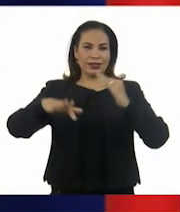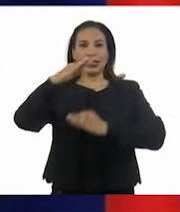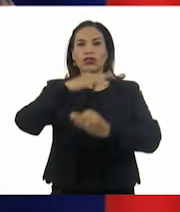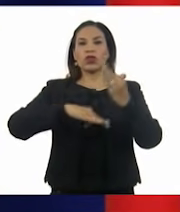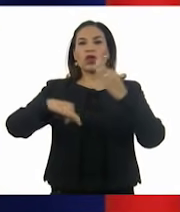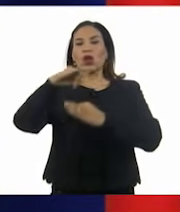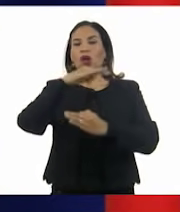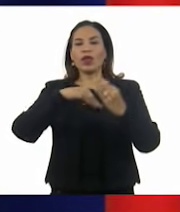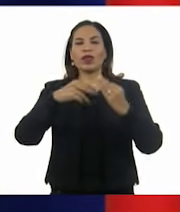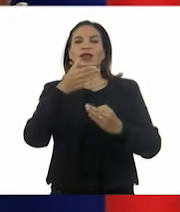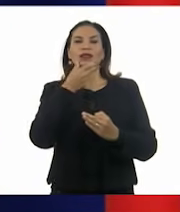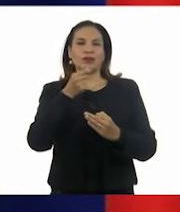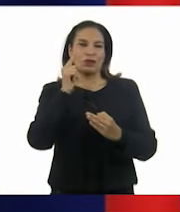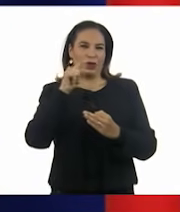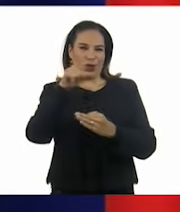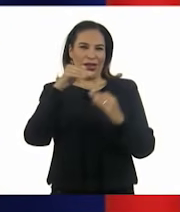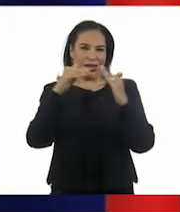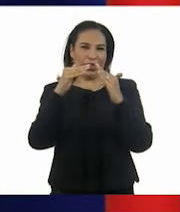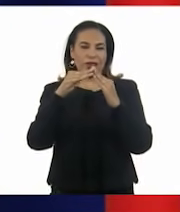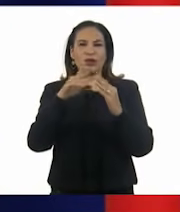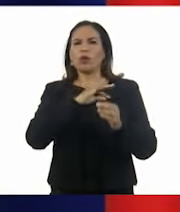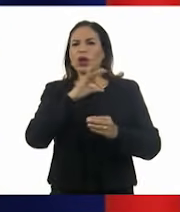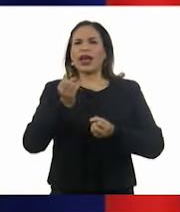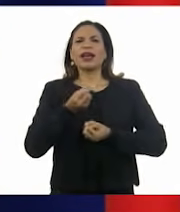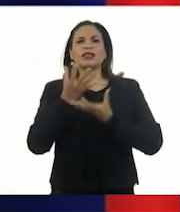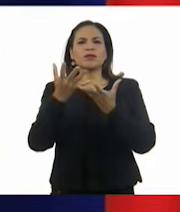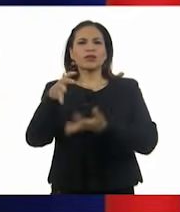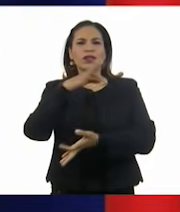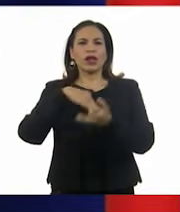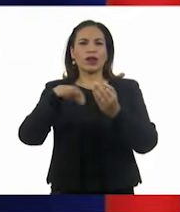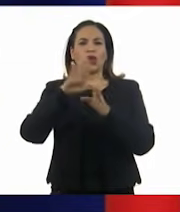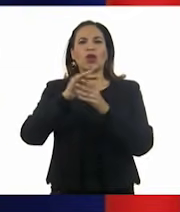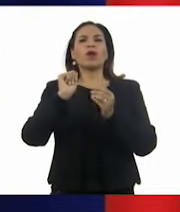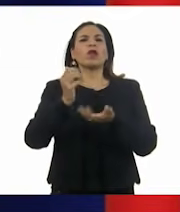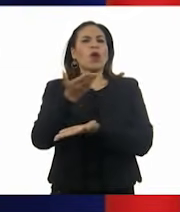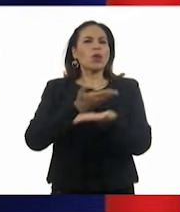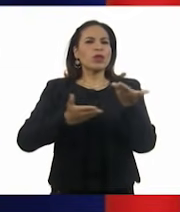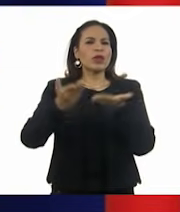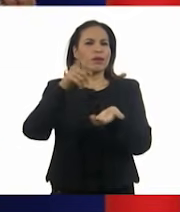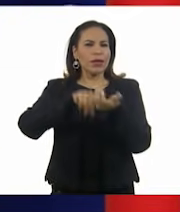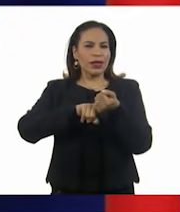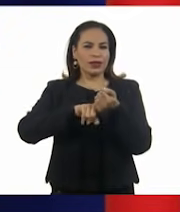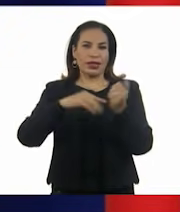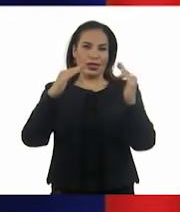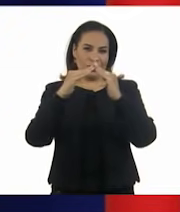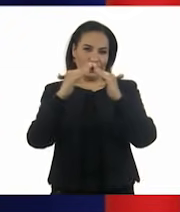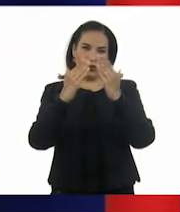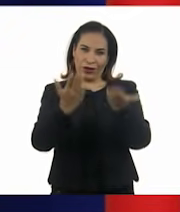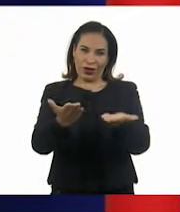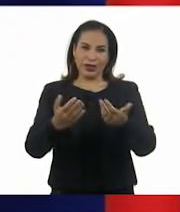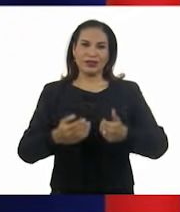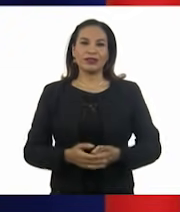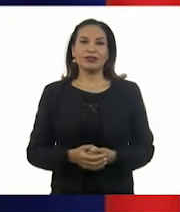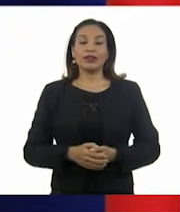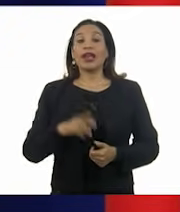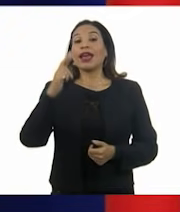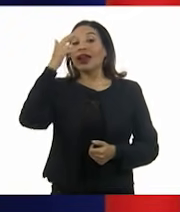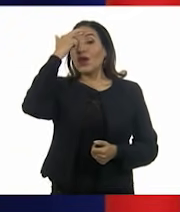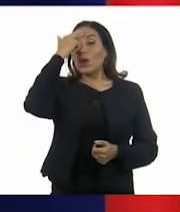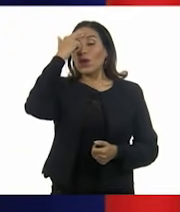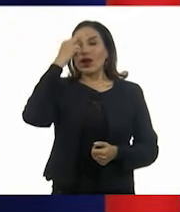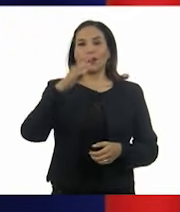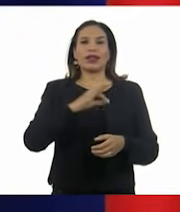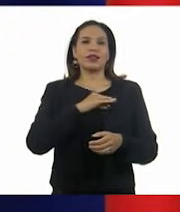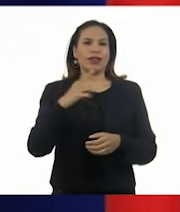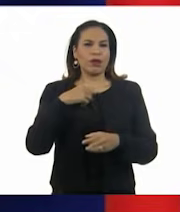todas y todos expresen su punto de vista sobre la convivencia. En su hogar, ¿verdad? Recuerden